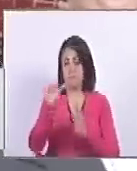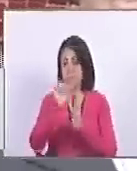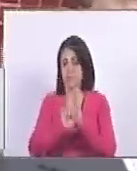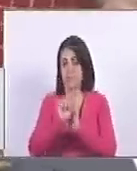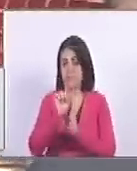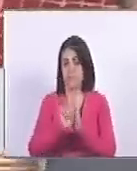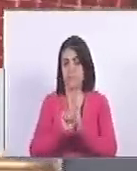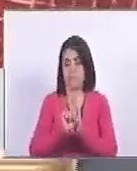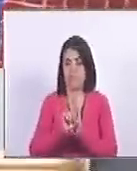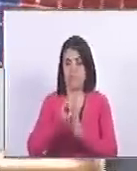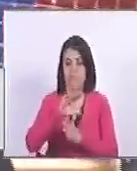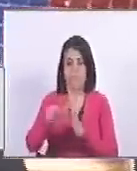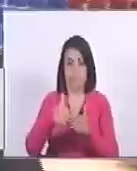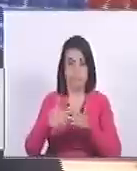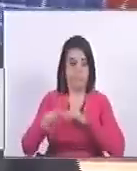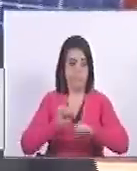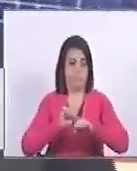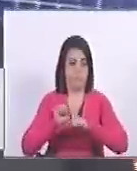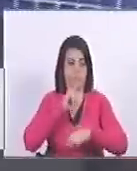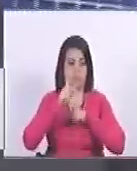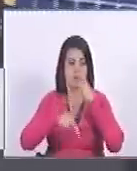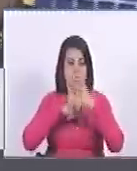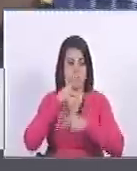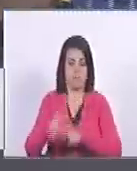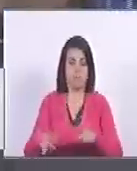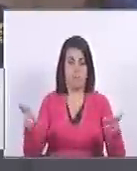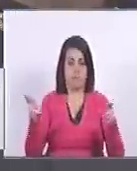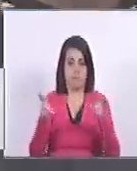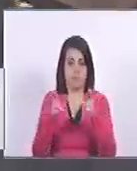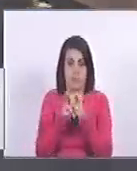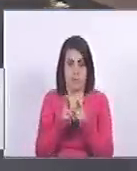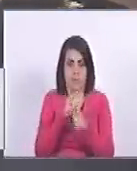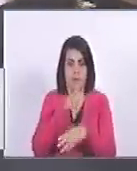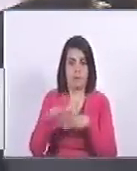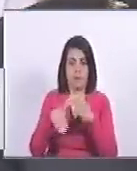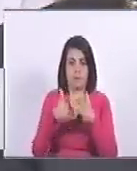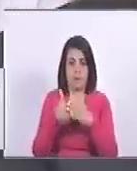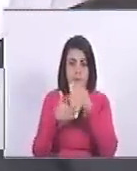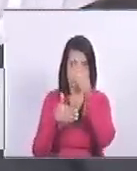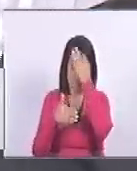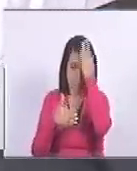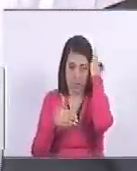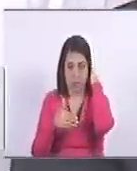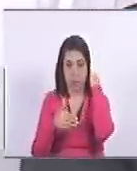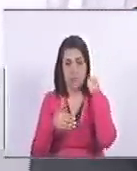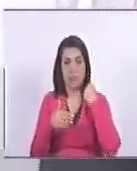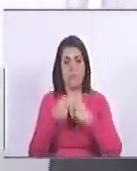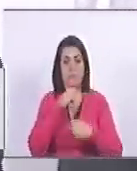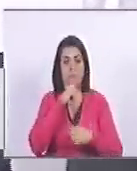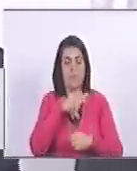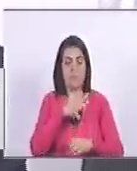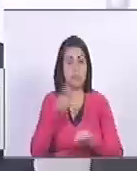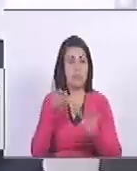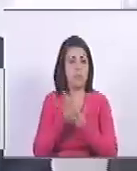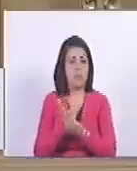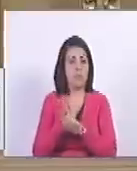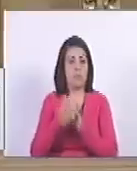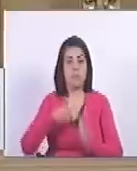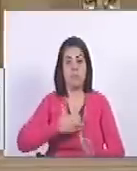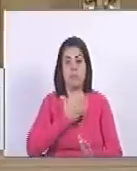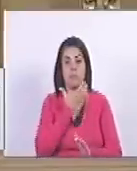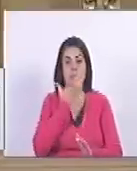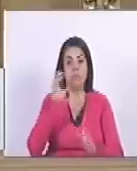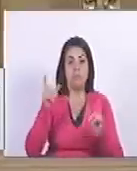simboliza toda la acción política y sintetiza todo el conglomerado histórico de lo que significa el canto